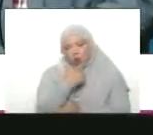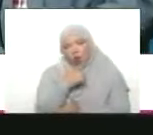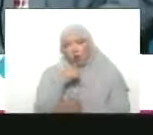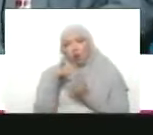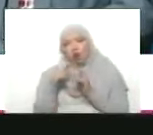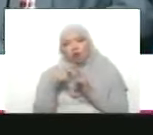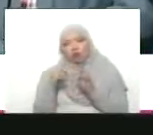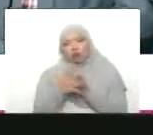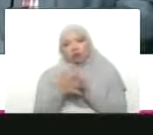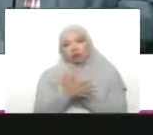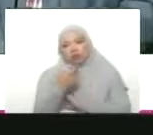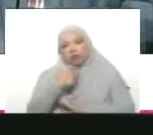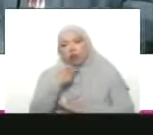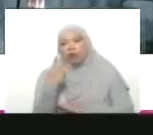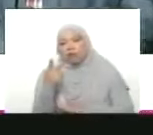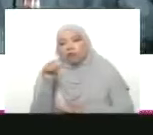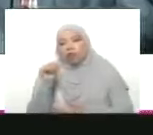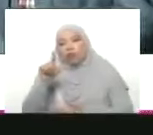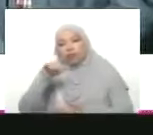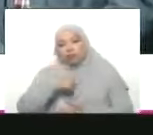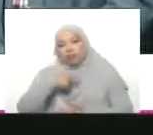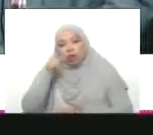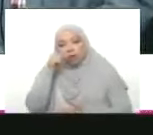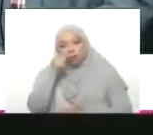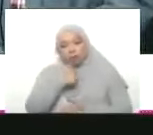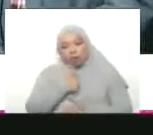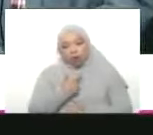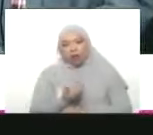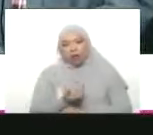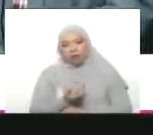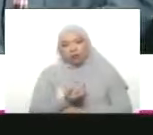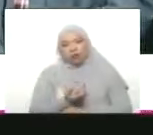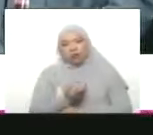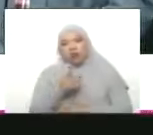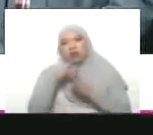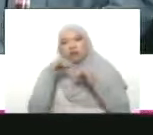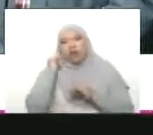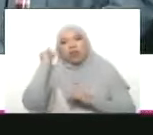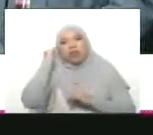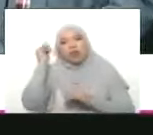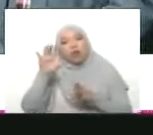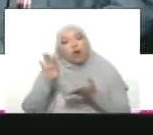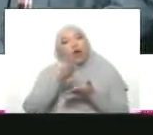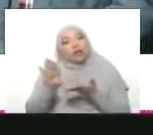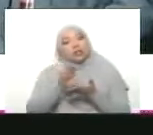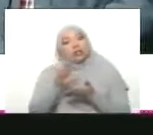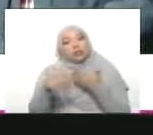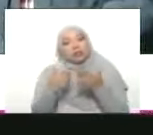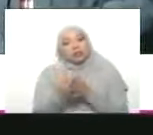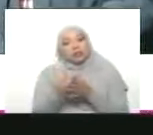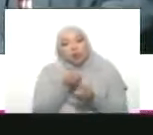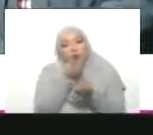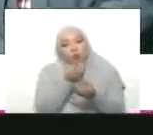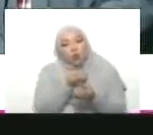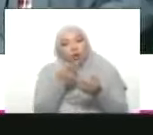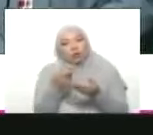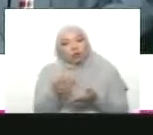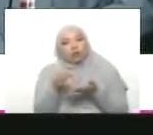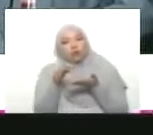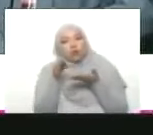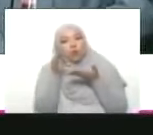conocer de propia voz de Alí lo que tú estás diciendo. Pues. Todas estas ideas, toda esta canción, pero hablada, en conversa, tomando